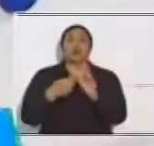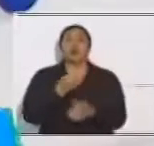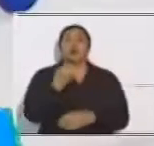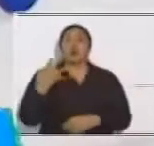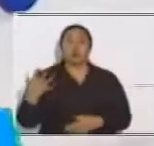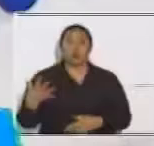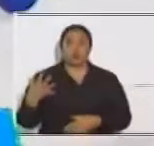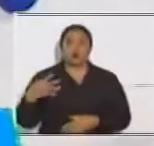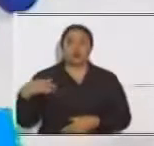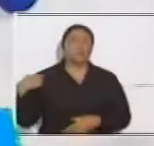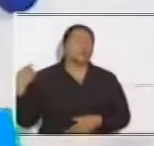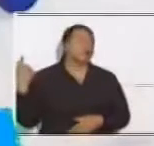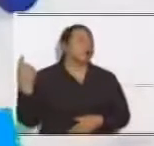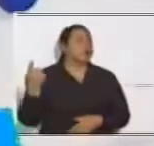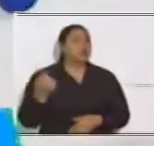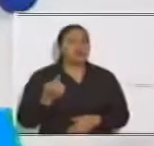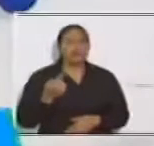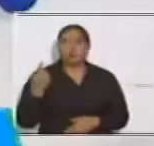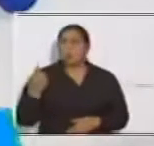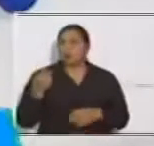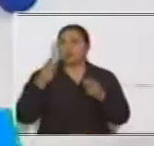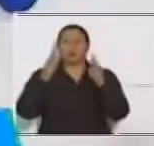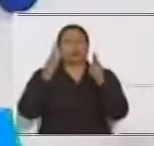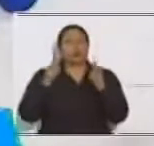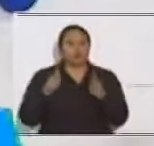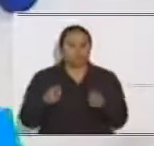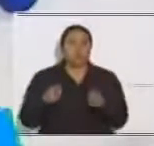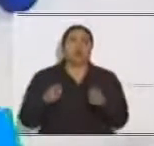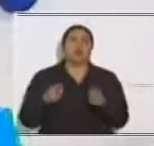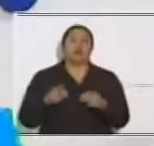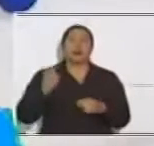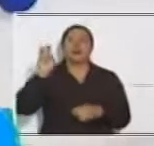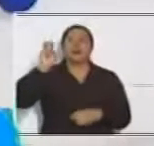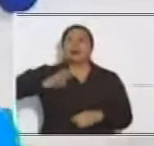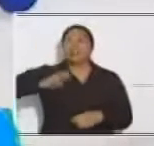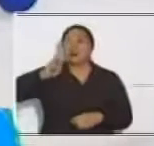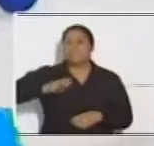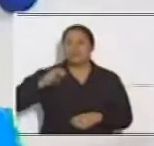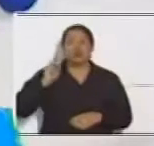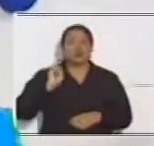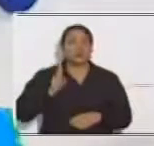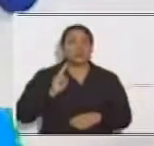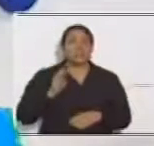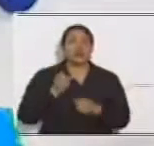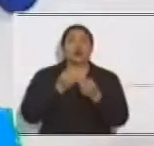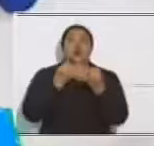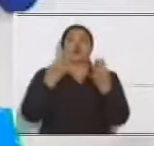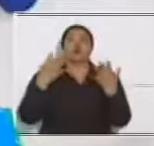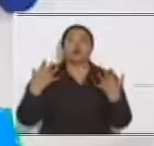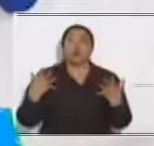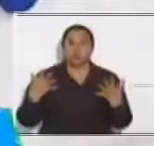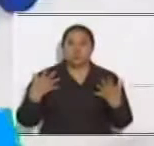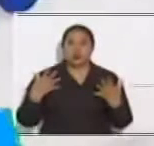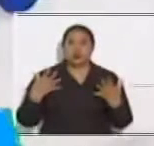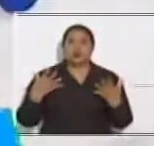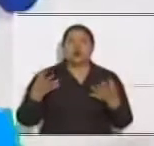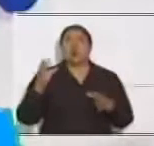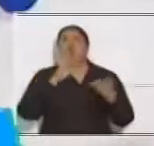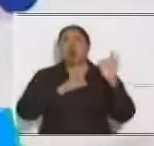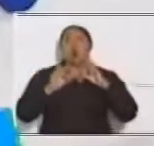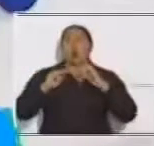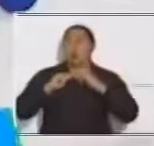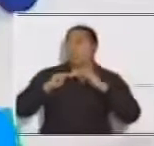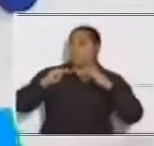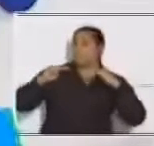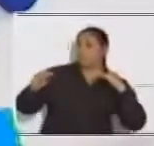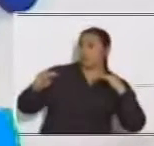cantidades. Toda la humanidad ha necesitado desde siempre contar o medir